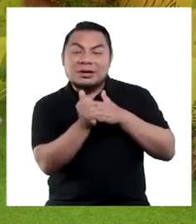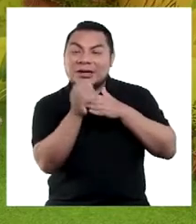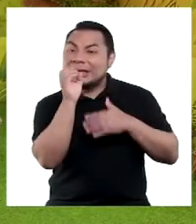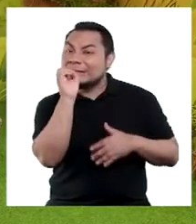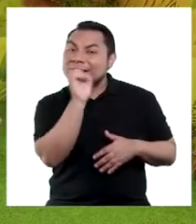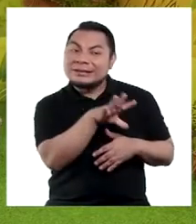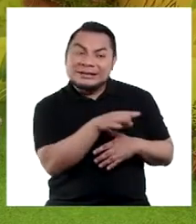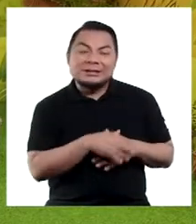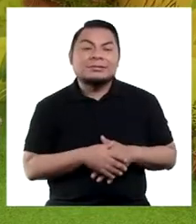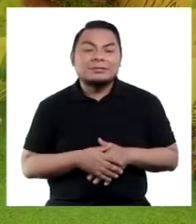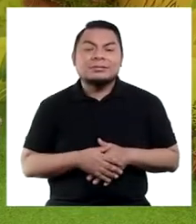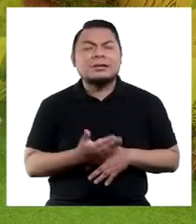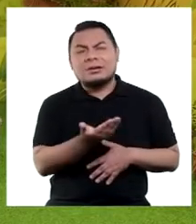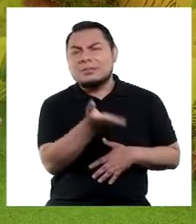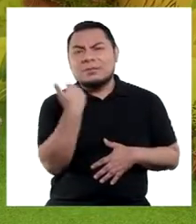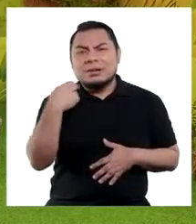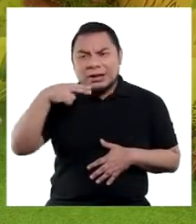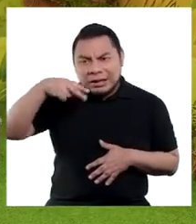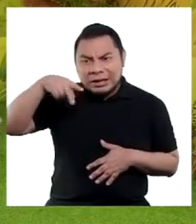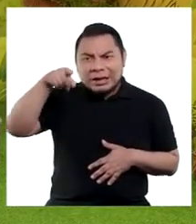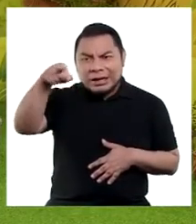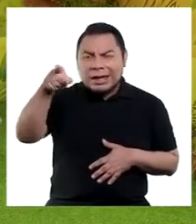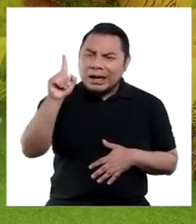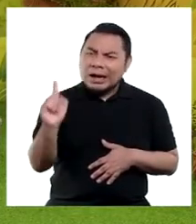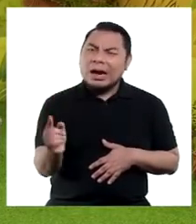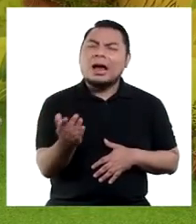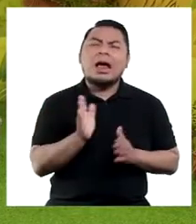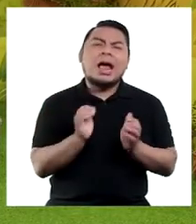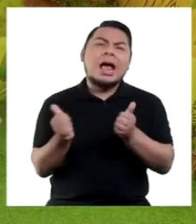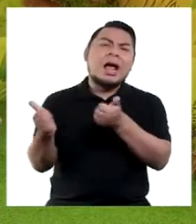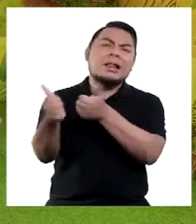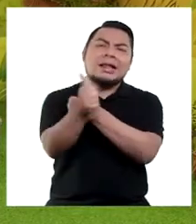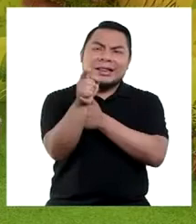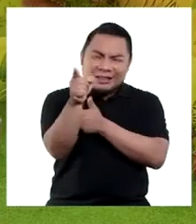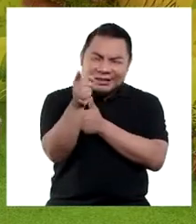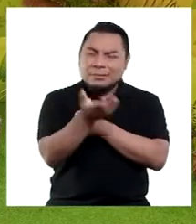camino diciendo caminemos hacia adelante